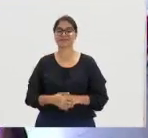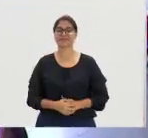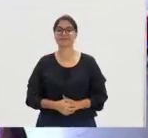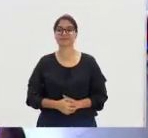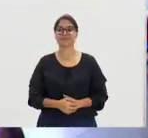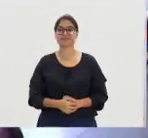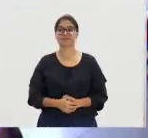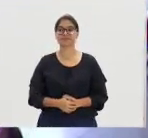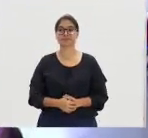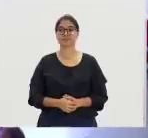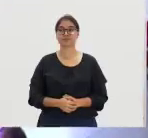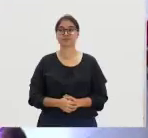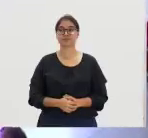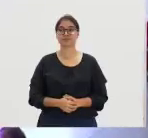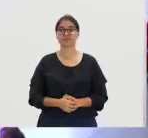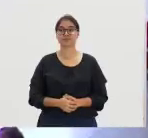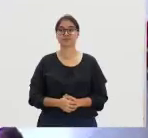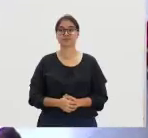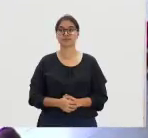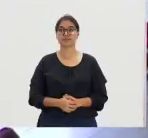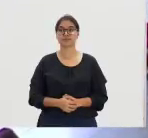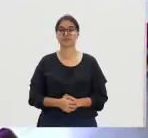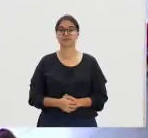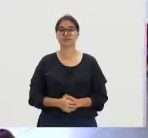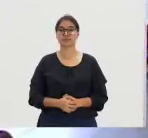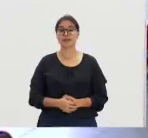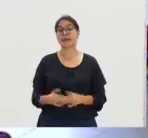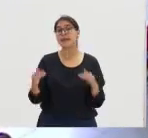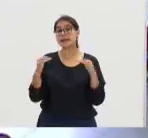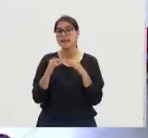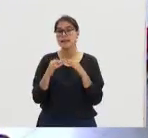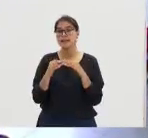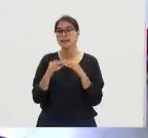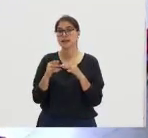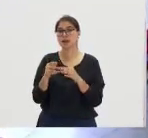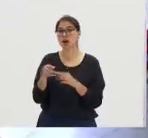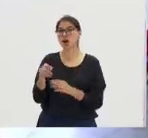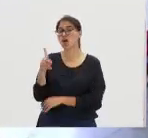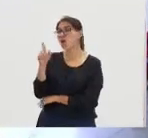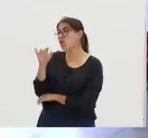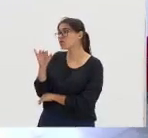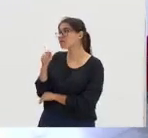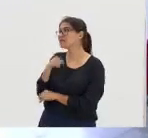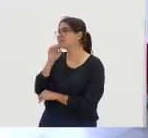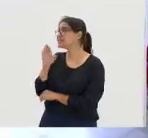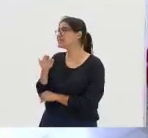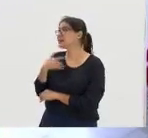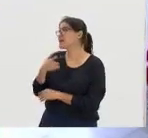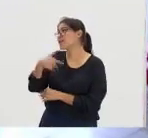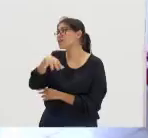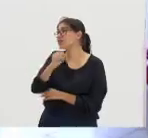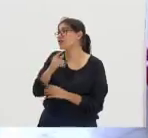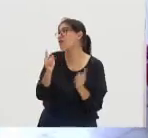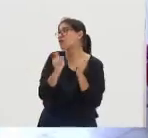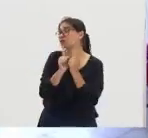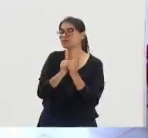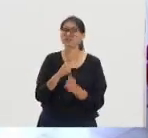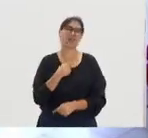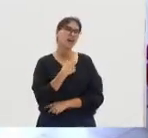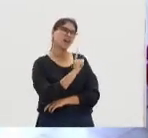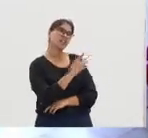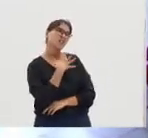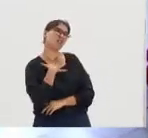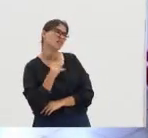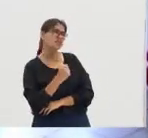Entonces Jorge estaba inquieto, decía, ay pastor, dicen los hermanos que nos van a llevar a conocer. Ay mira Jorge, le digo, a mí que me lleven al hotel y que me den una